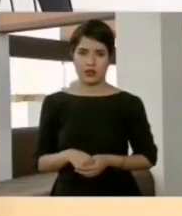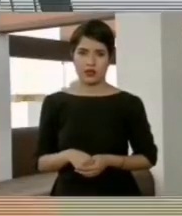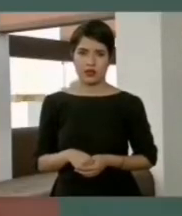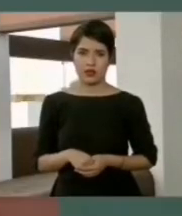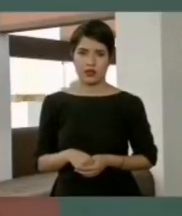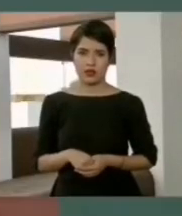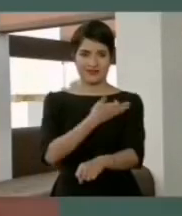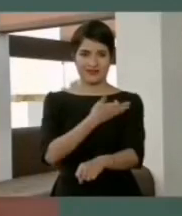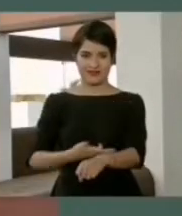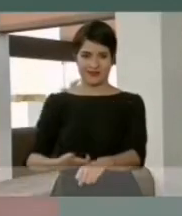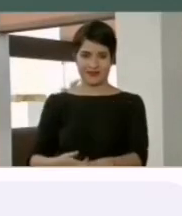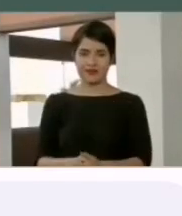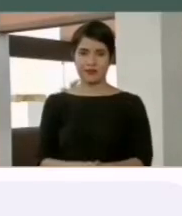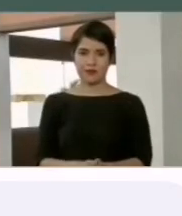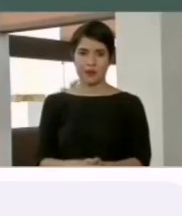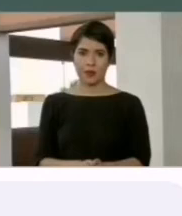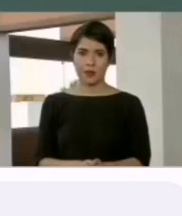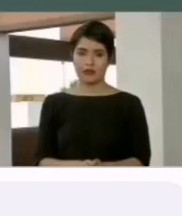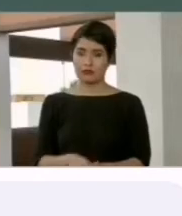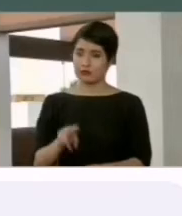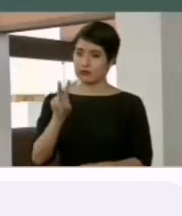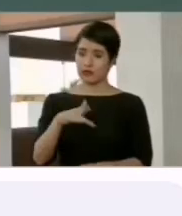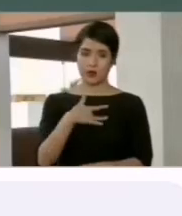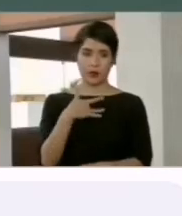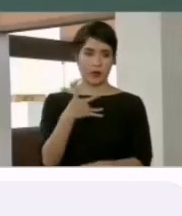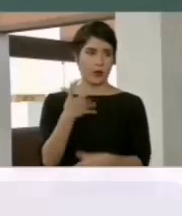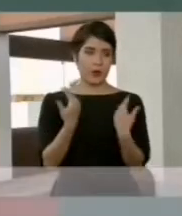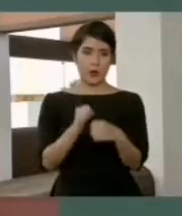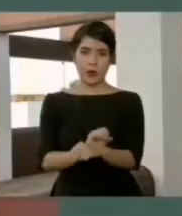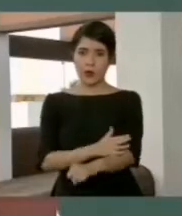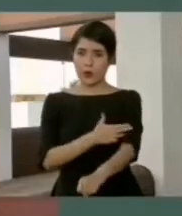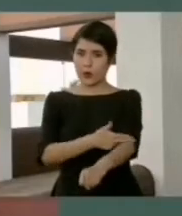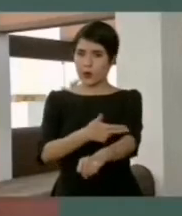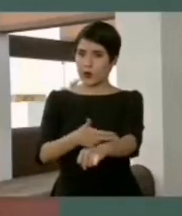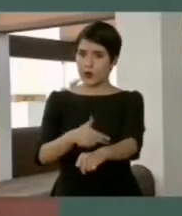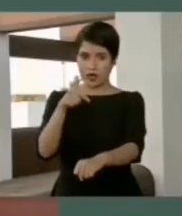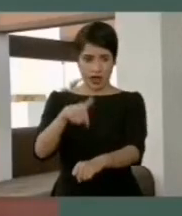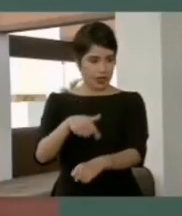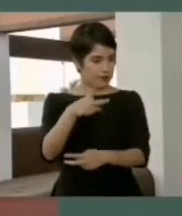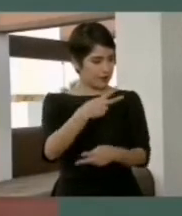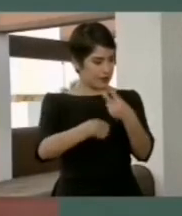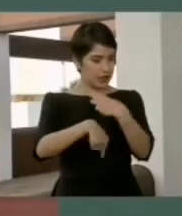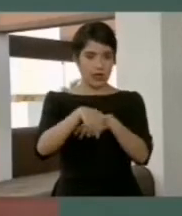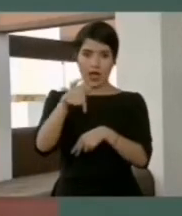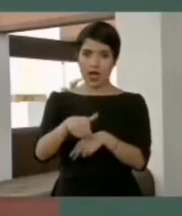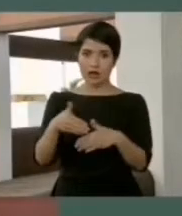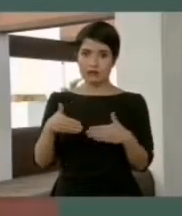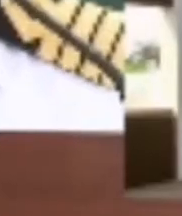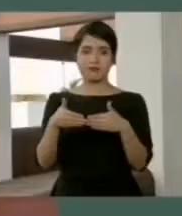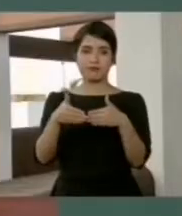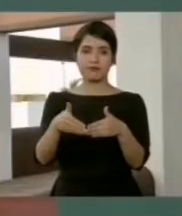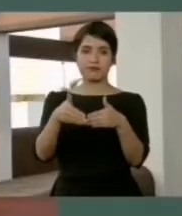Muy buenas tardes. Es un gran honor para mí estar con ustedes en este importante puerto de Lázaro Cárdenas,